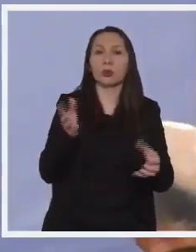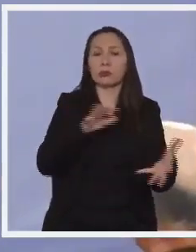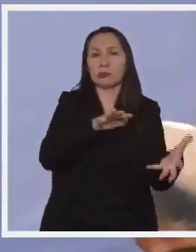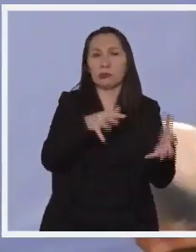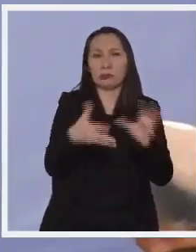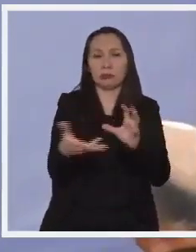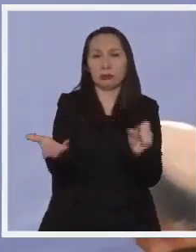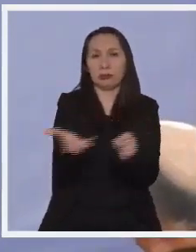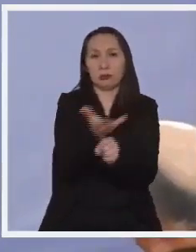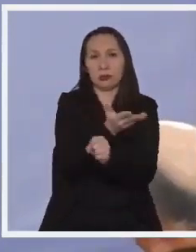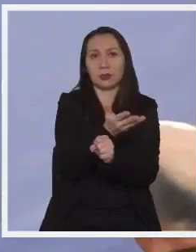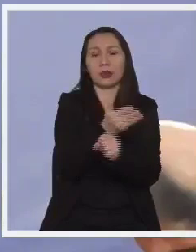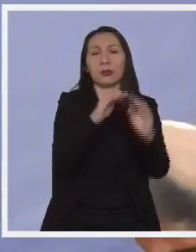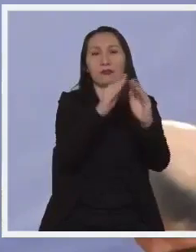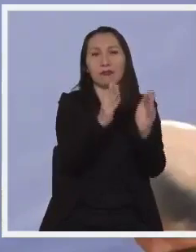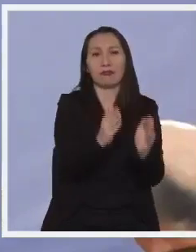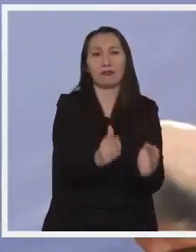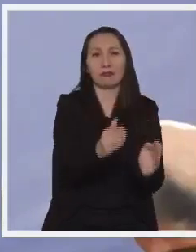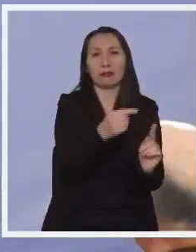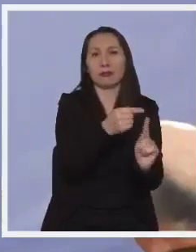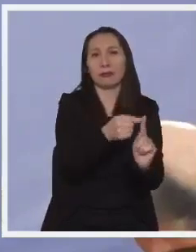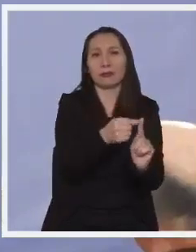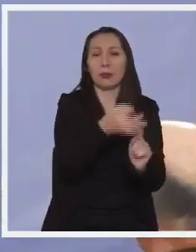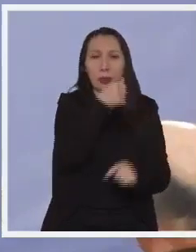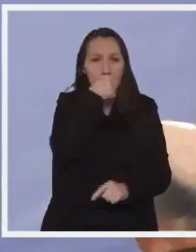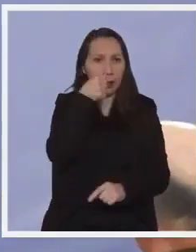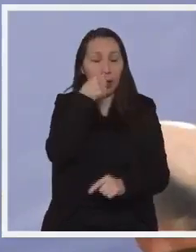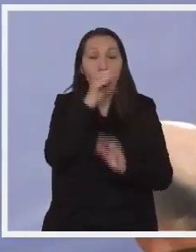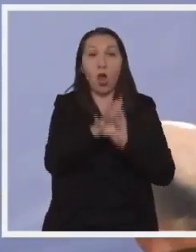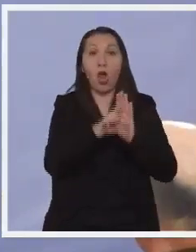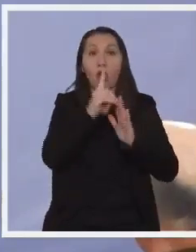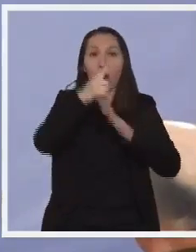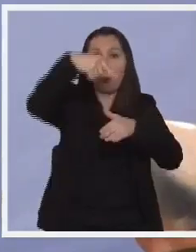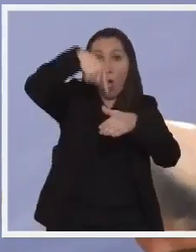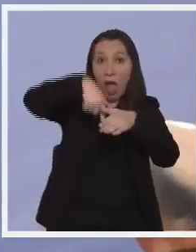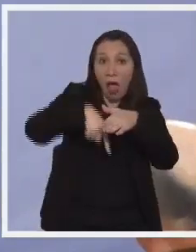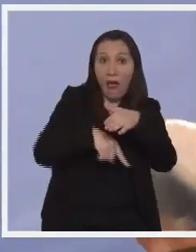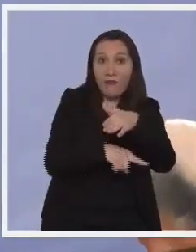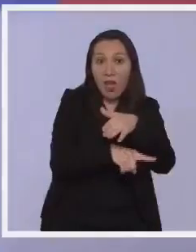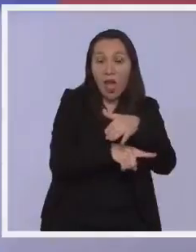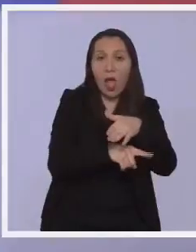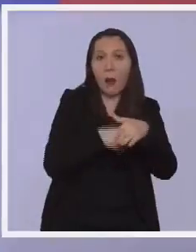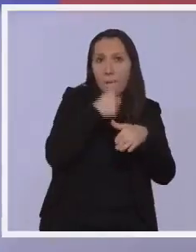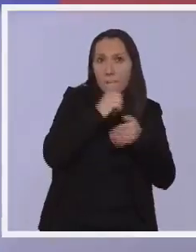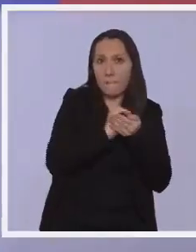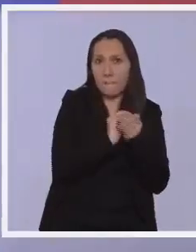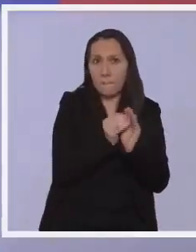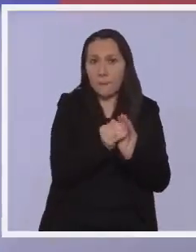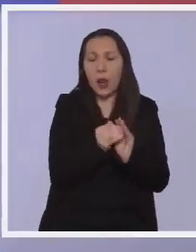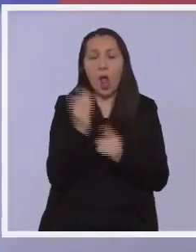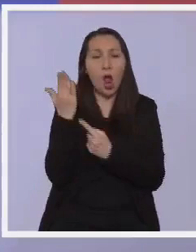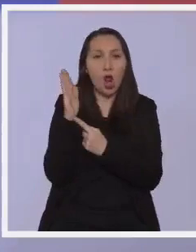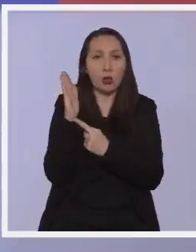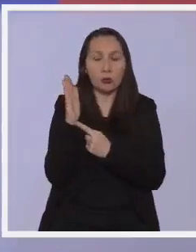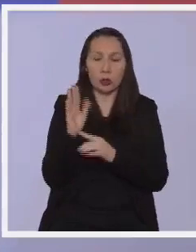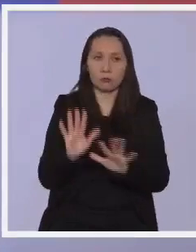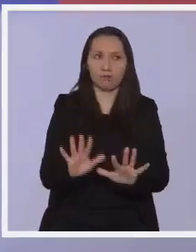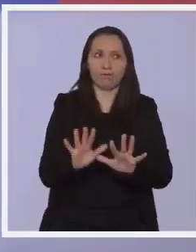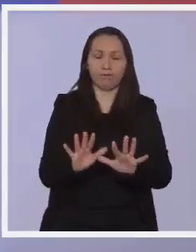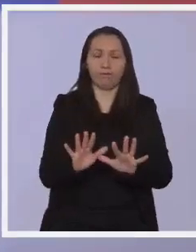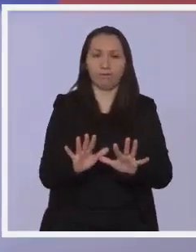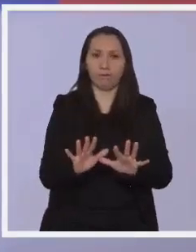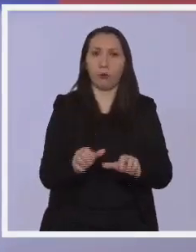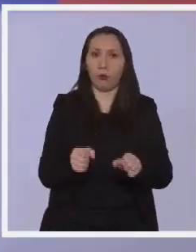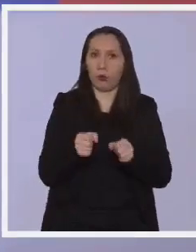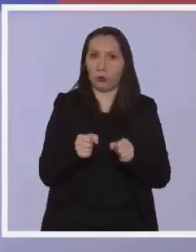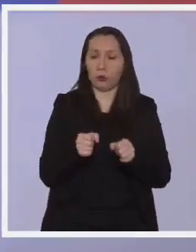de un mausoleo narco, en donde además encontramos una bóveda subterránea en Lo Espejo, que fue tenso,